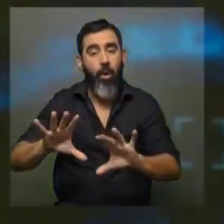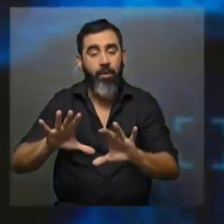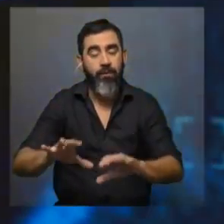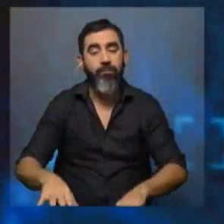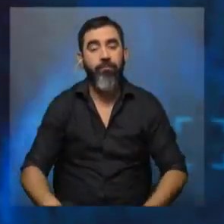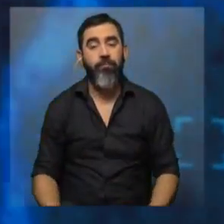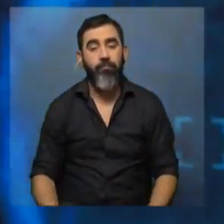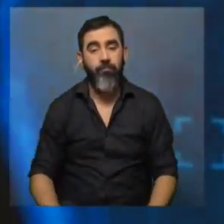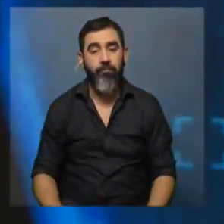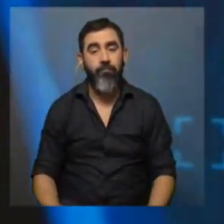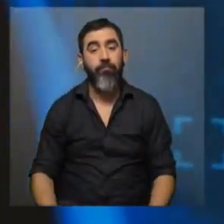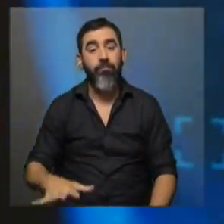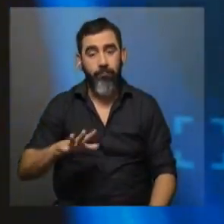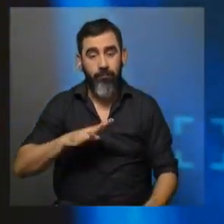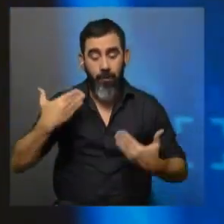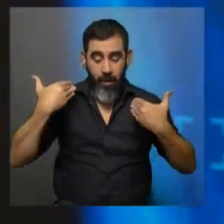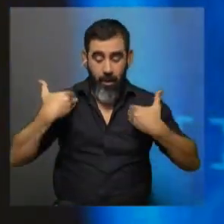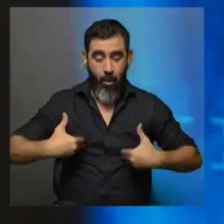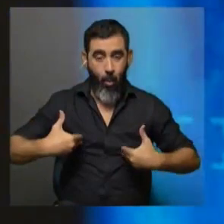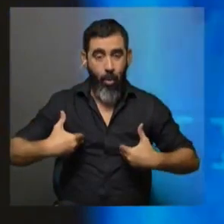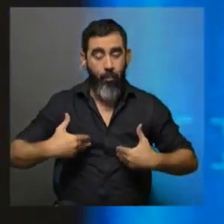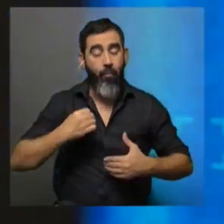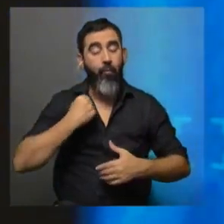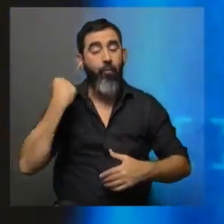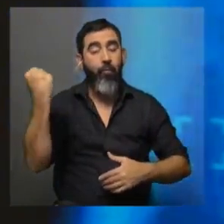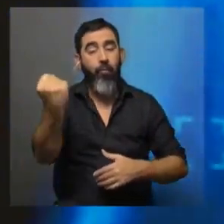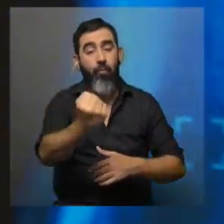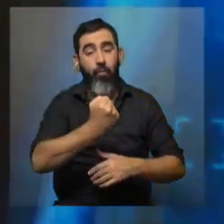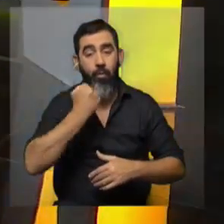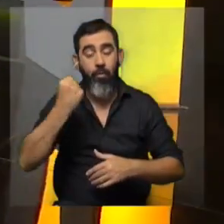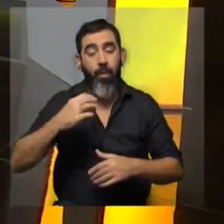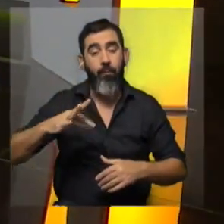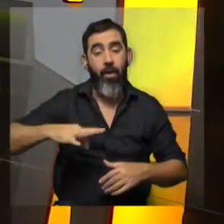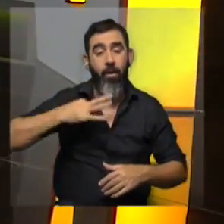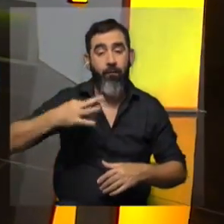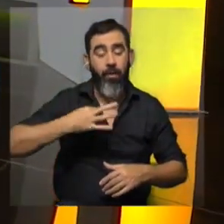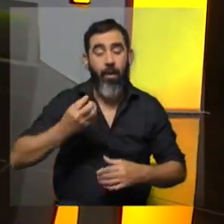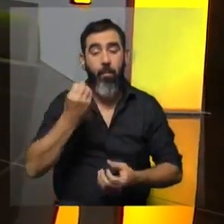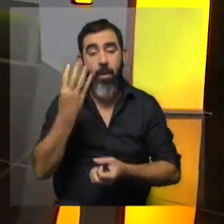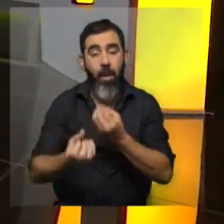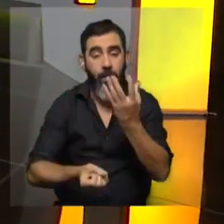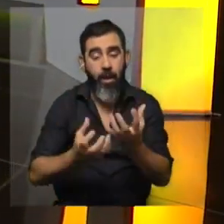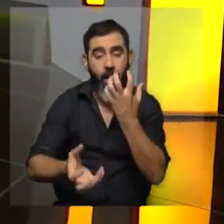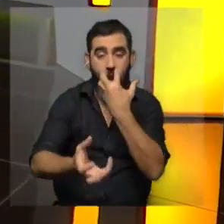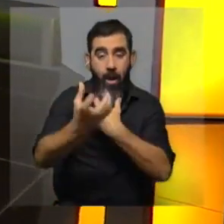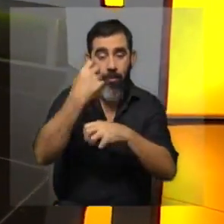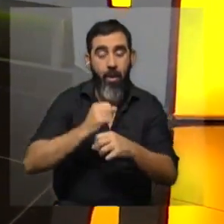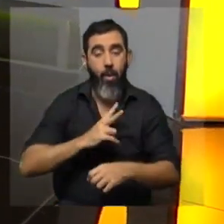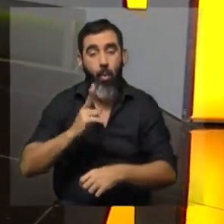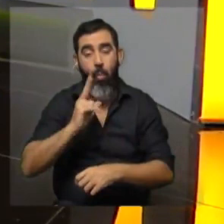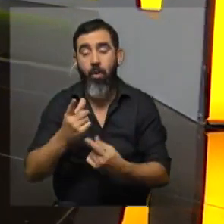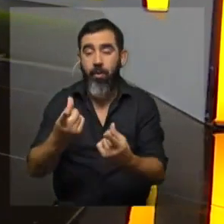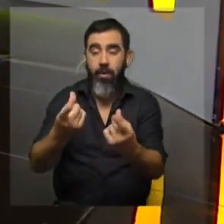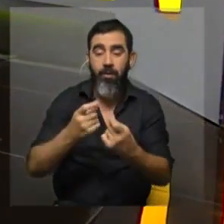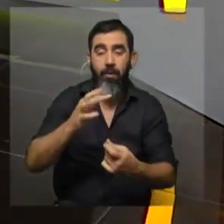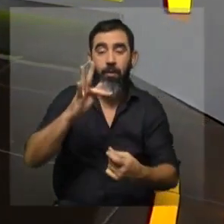saben, está en nuestro organismo, es esencial para la vida. Plantas, animales y humanos necesitamos